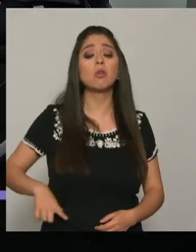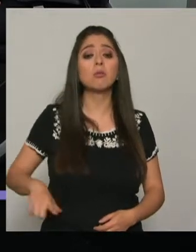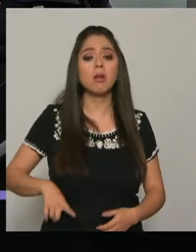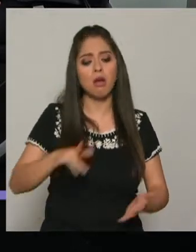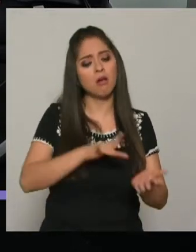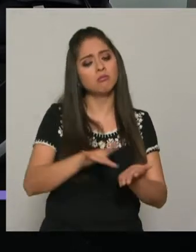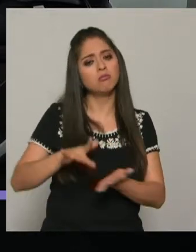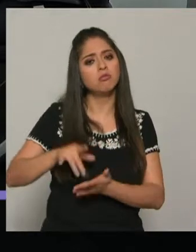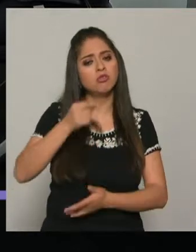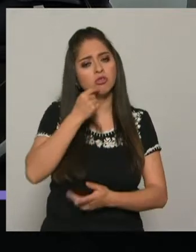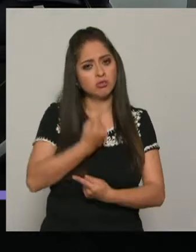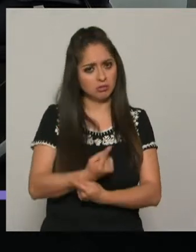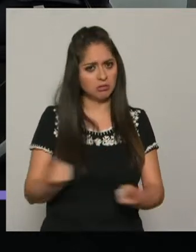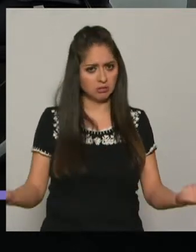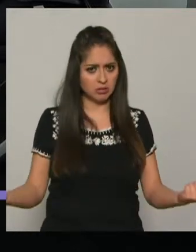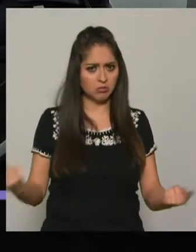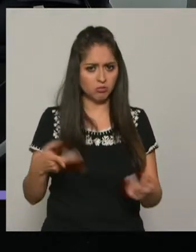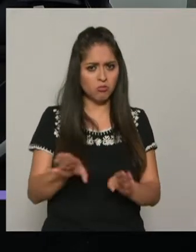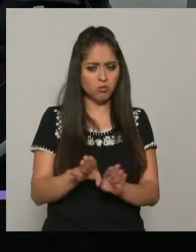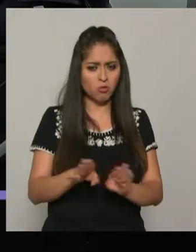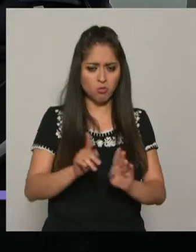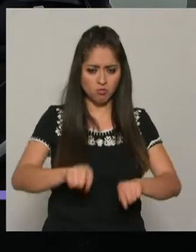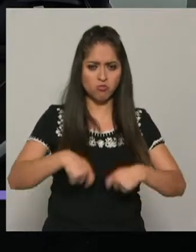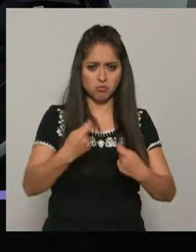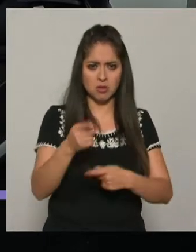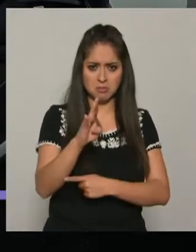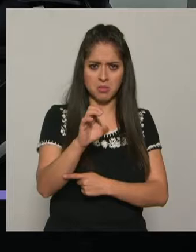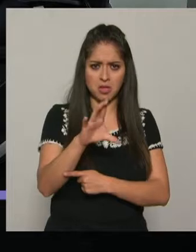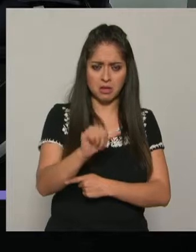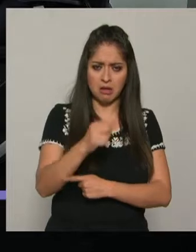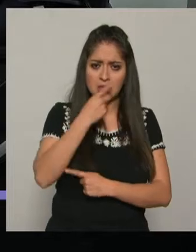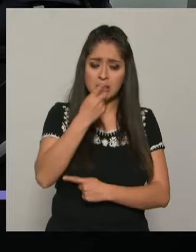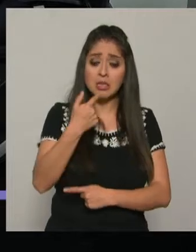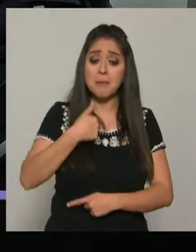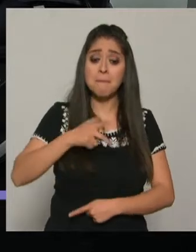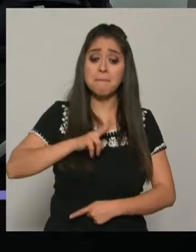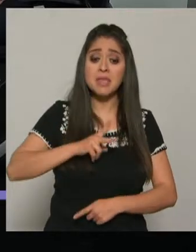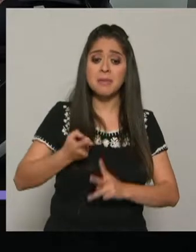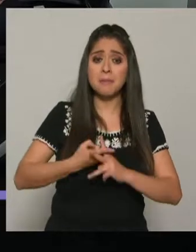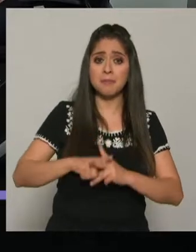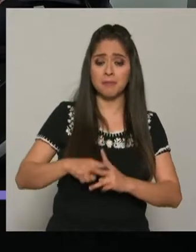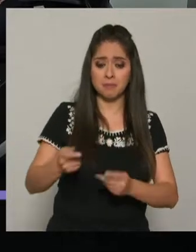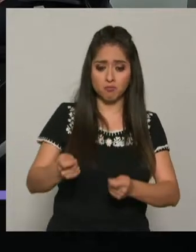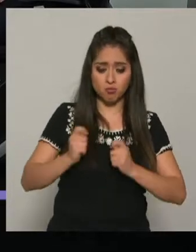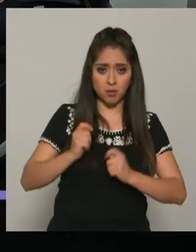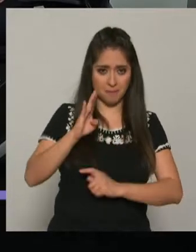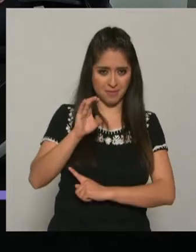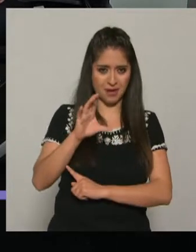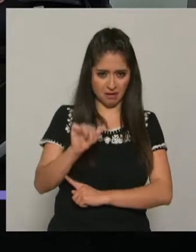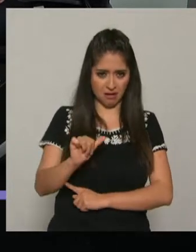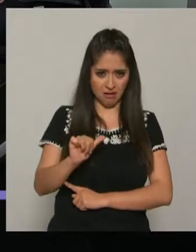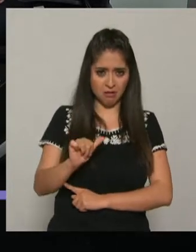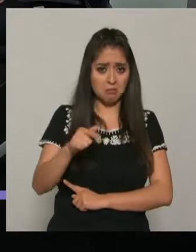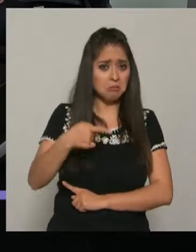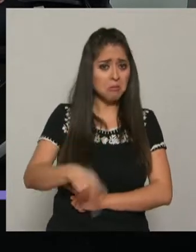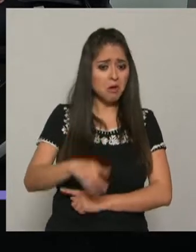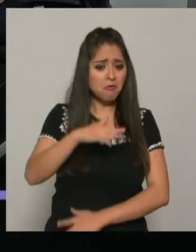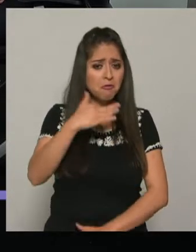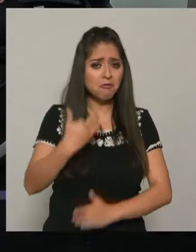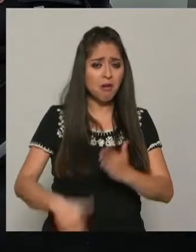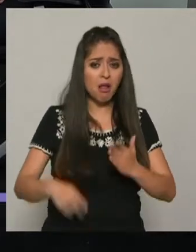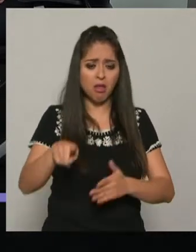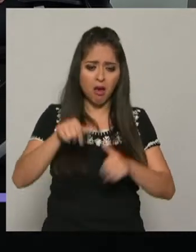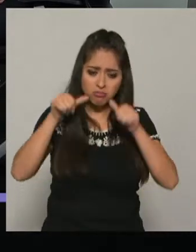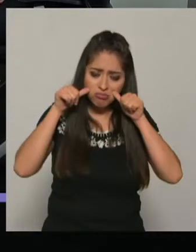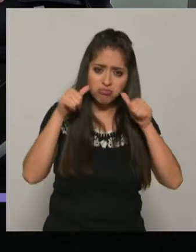general, niñas y niños a través de esta beca, por ejemplo, que se llama Mi Beca para Empezar, pero no se ha dado la mirada, no se